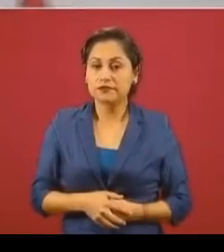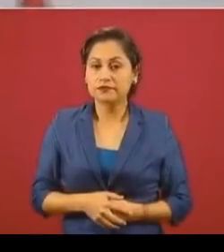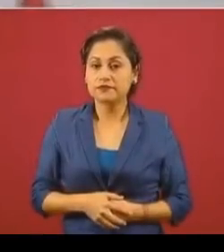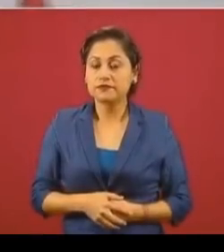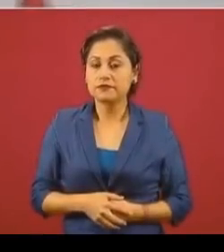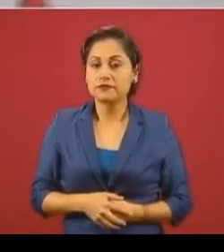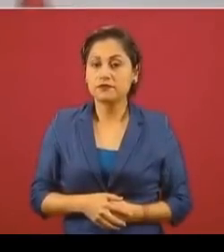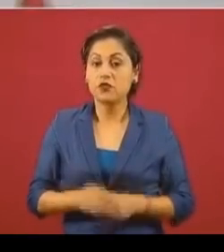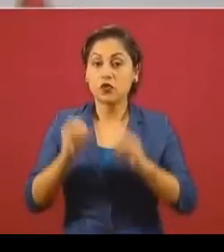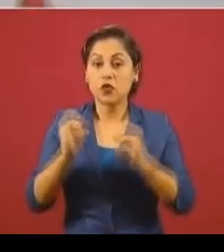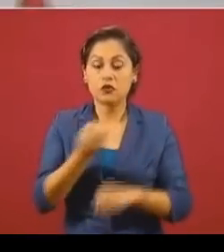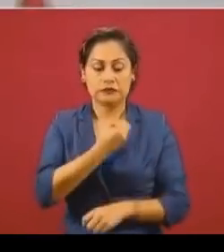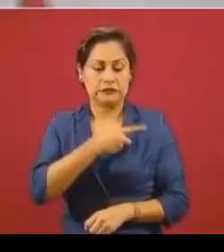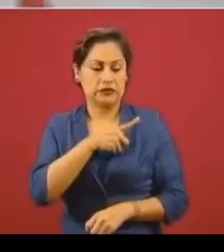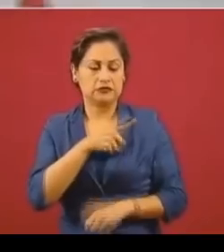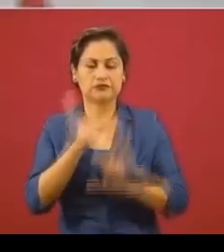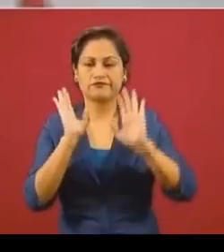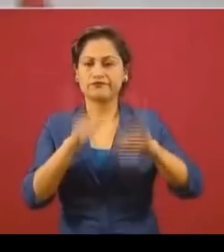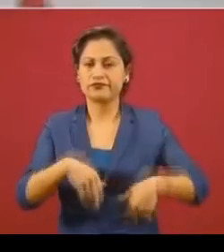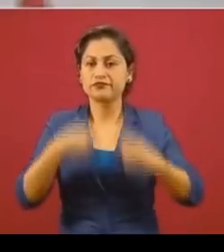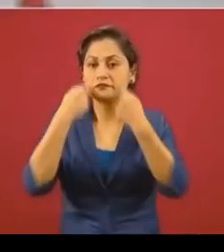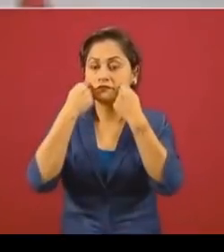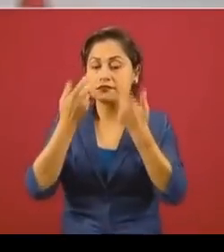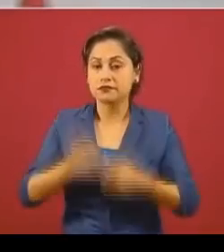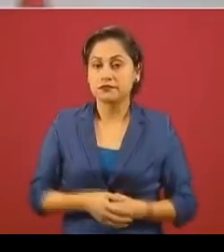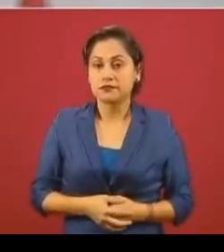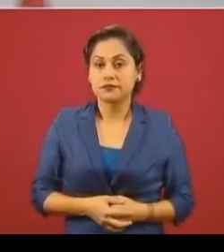sin importar la salud.